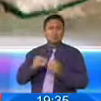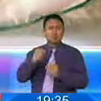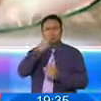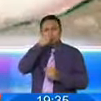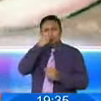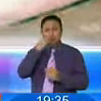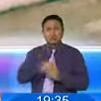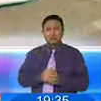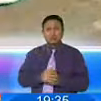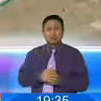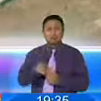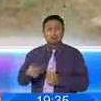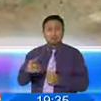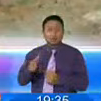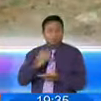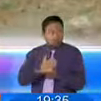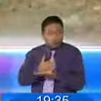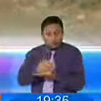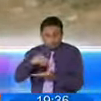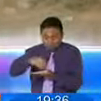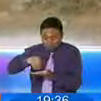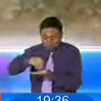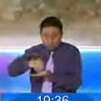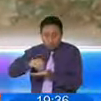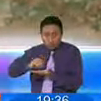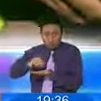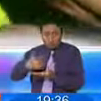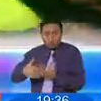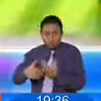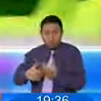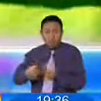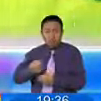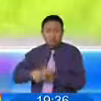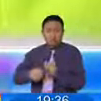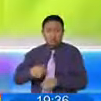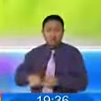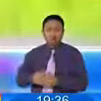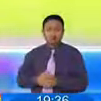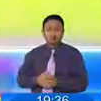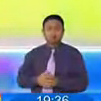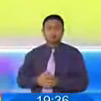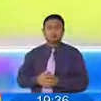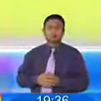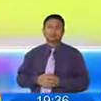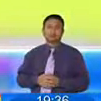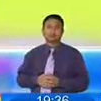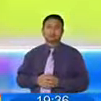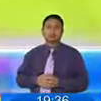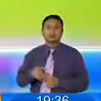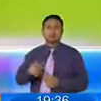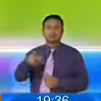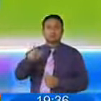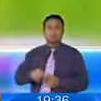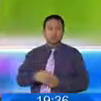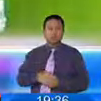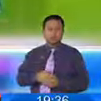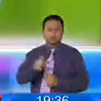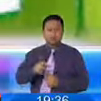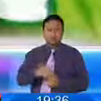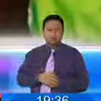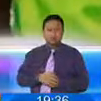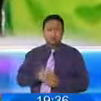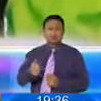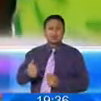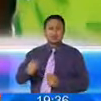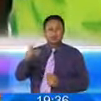Estaba siendo preparada para poder ser posterior dosificada en pequeños sobres de papel que eran expendidos por